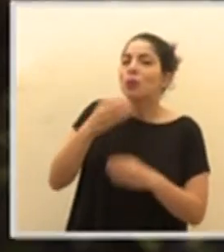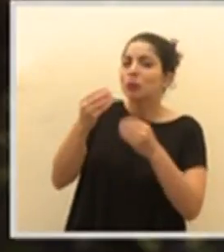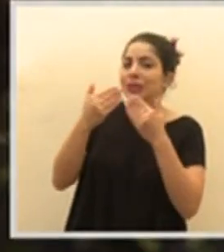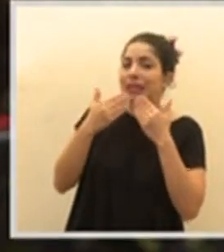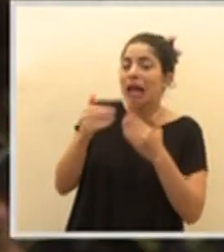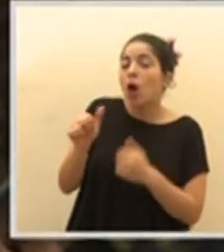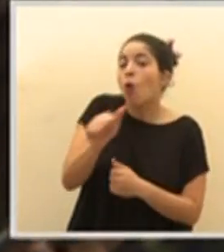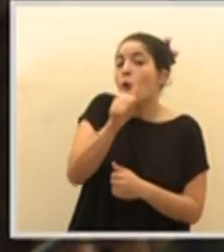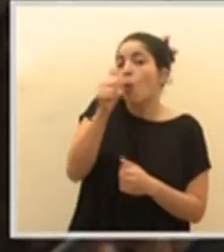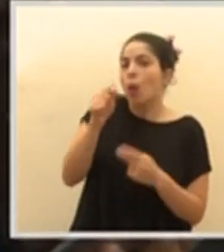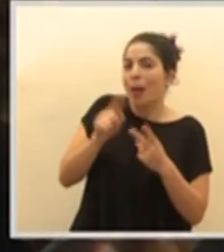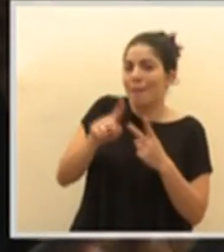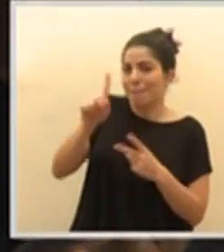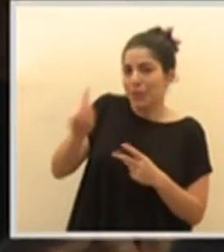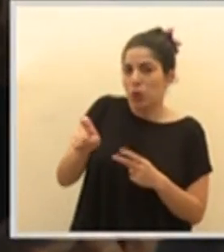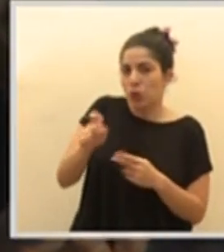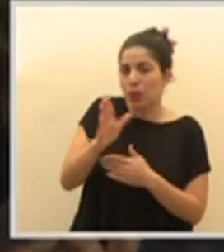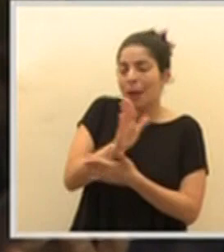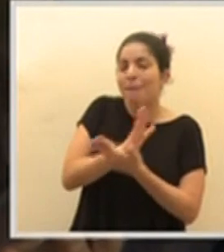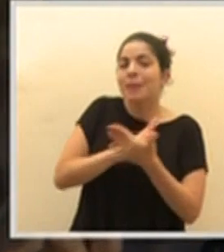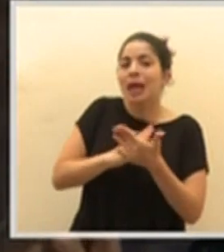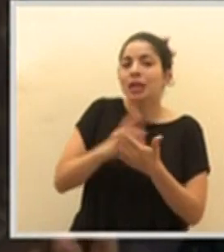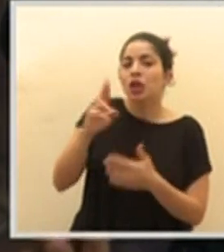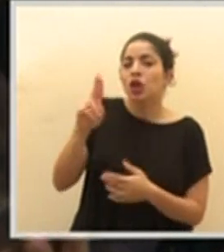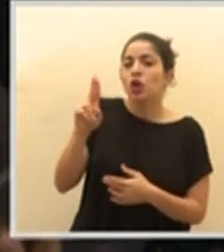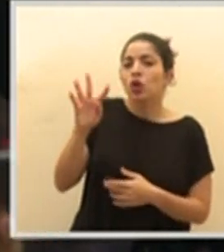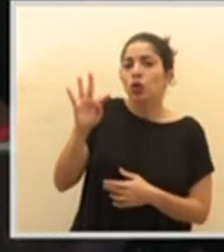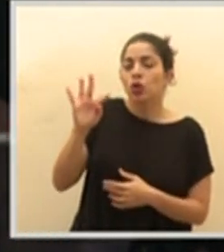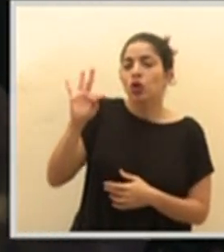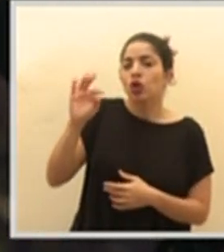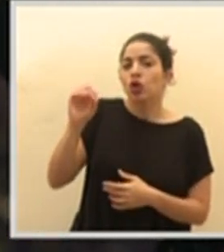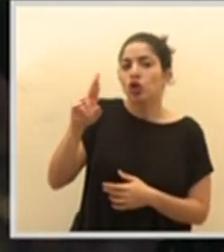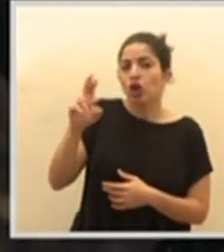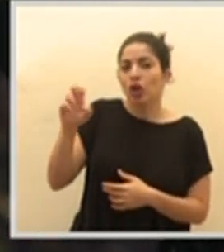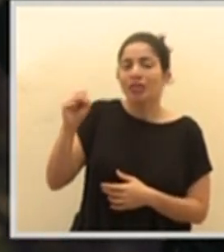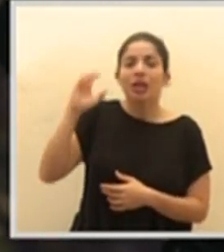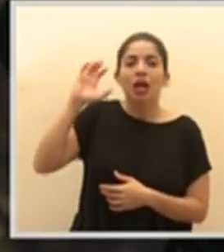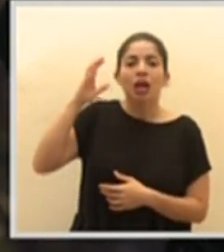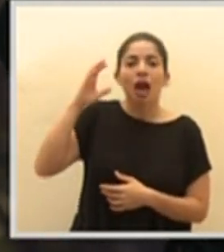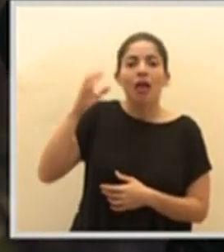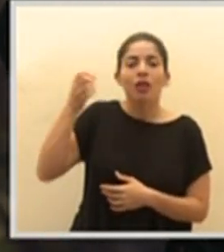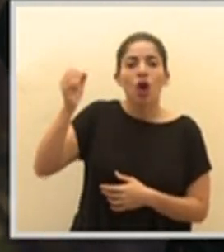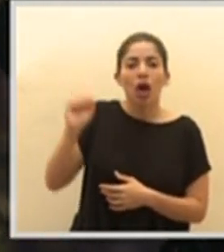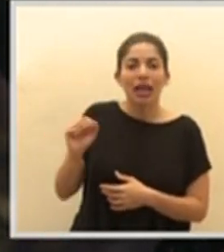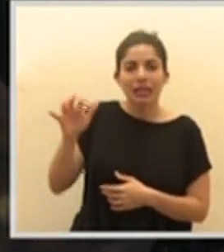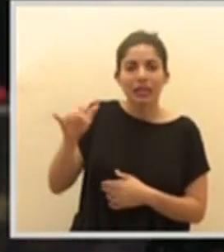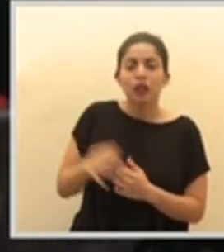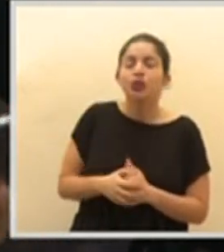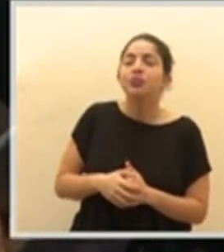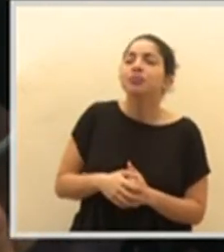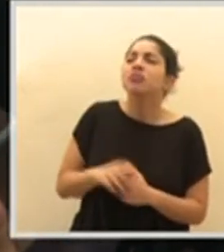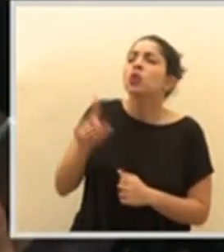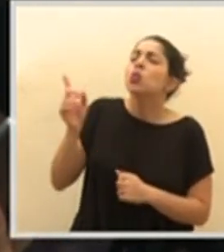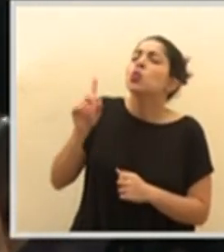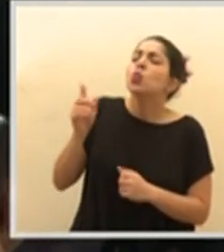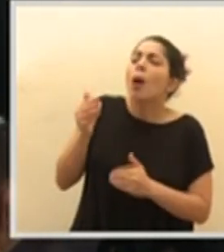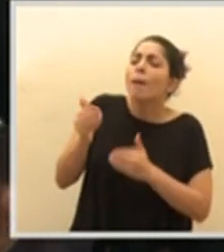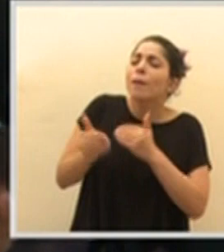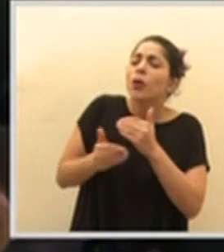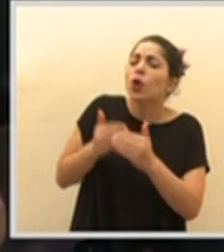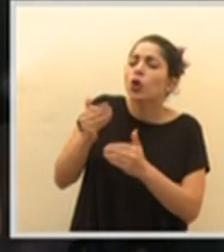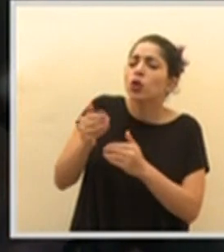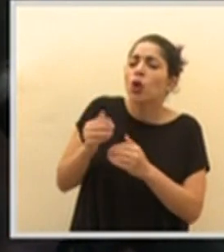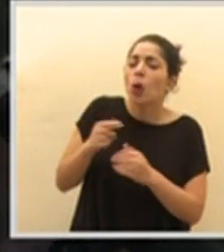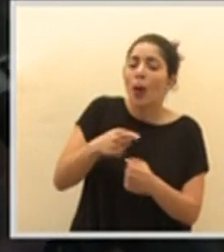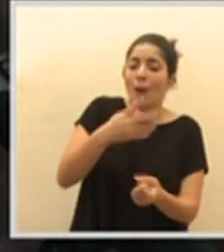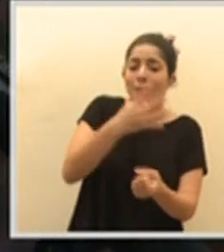Tenemos otra consulta por parte de Ruth Torres de Radio Casino. ¿Cuál es el protocolo para la aplicación del tratamiento con